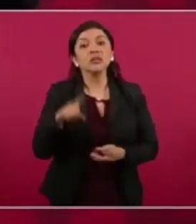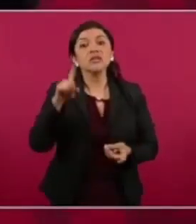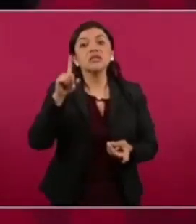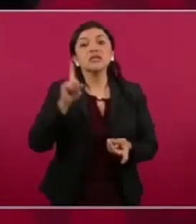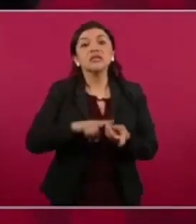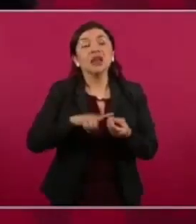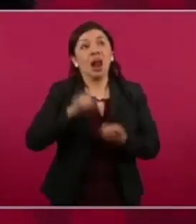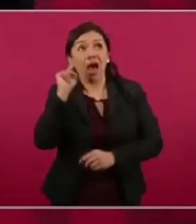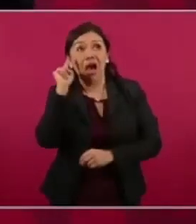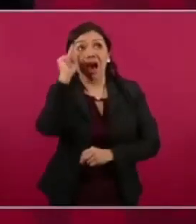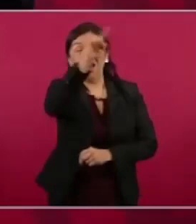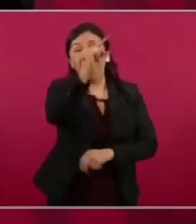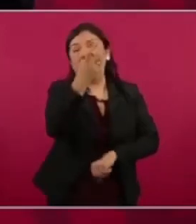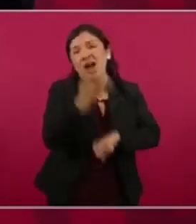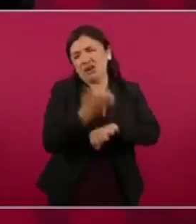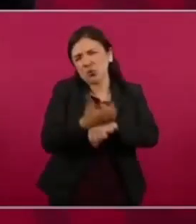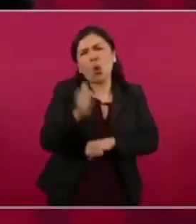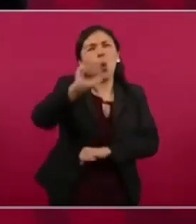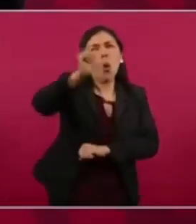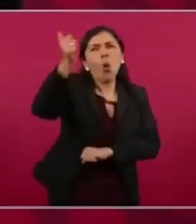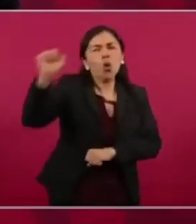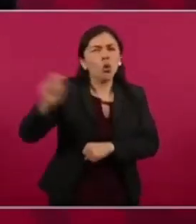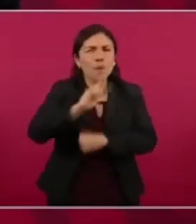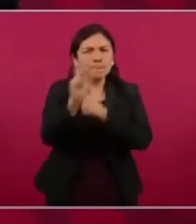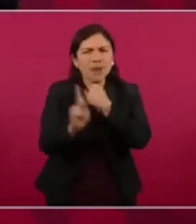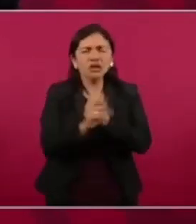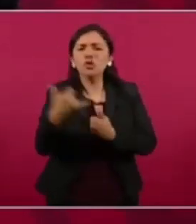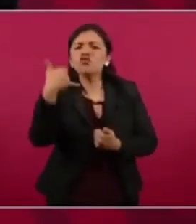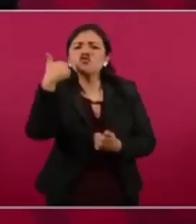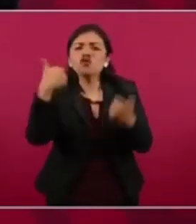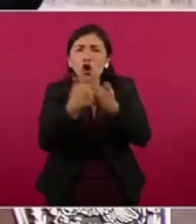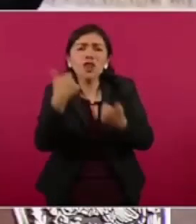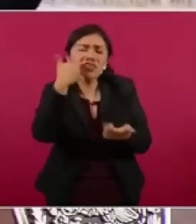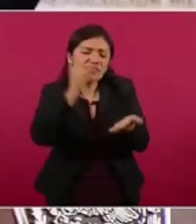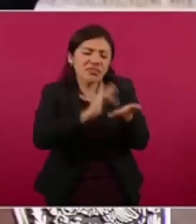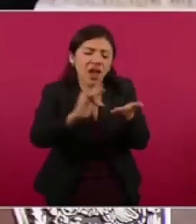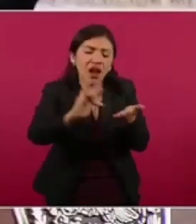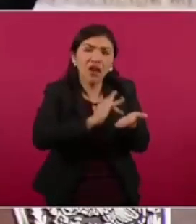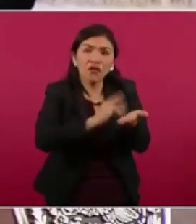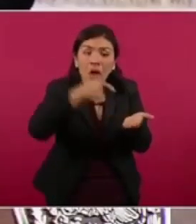desde allá, con esto, puedan votar.